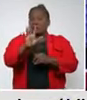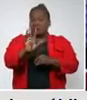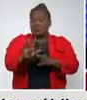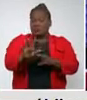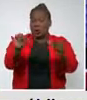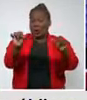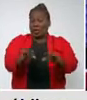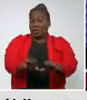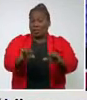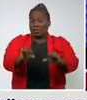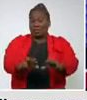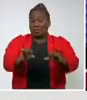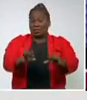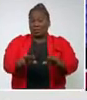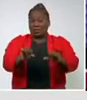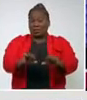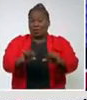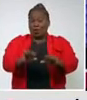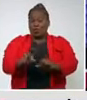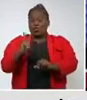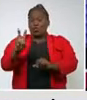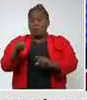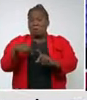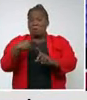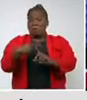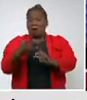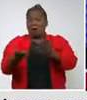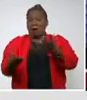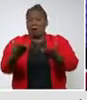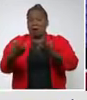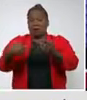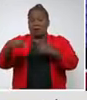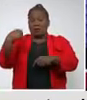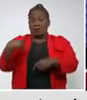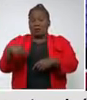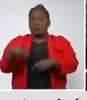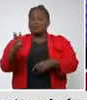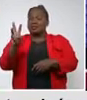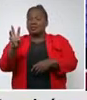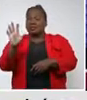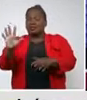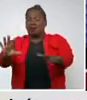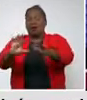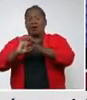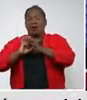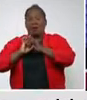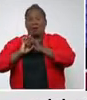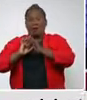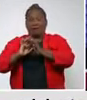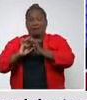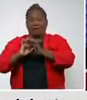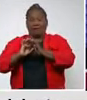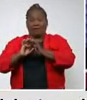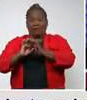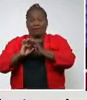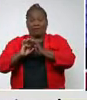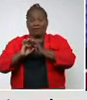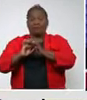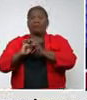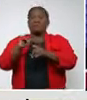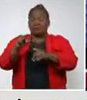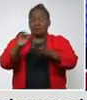críticos, 2 más que el día de ayer, y 35 graves, que también son